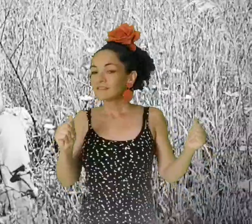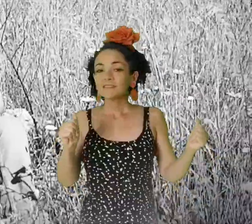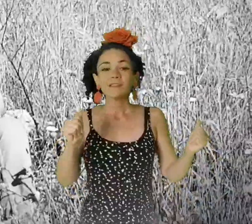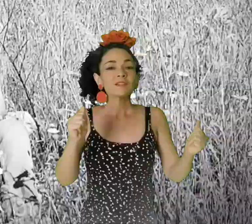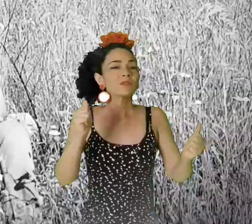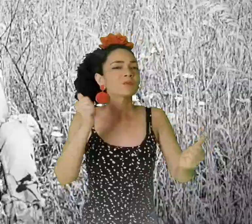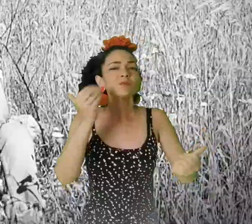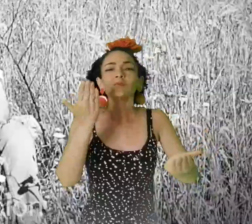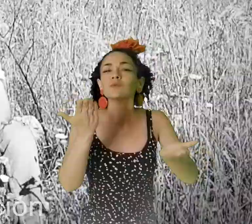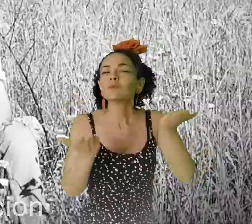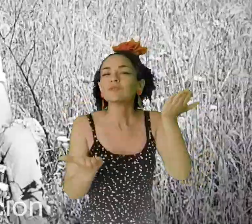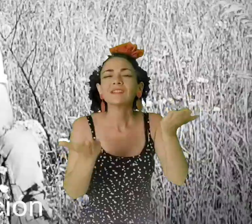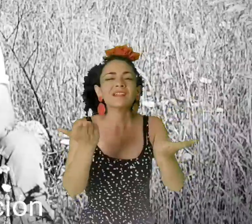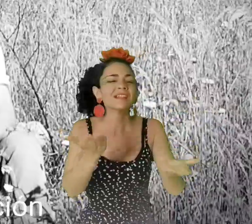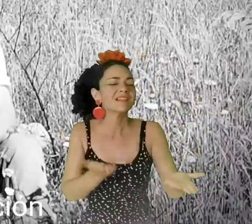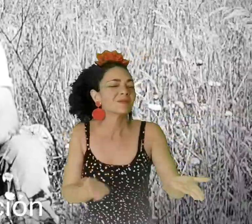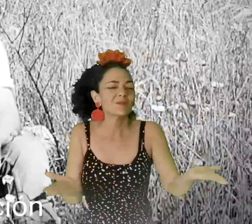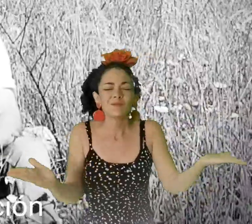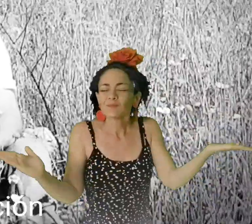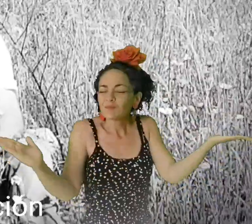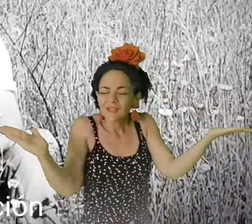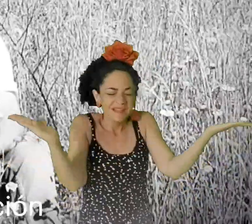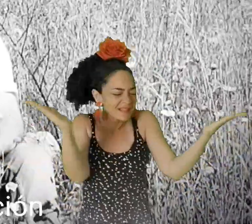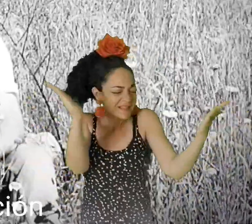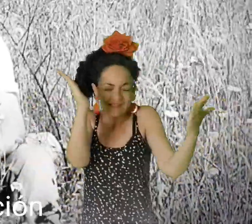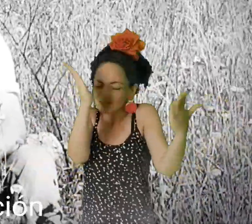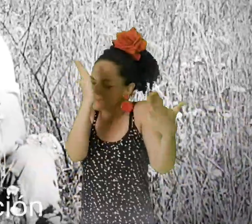No tiene